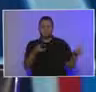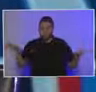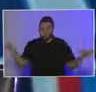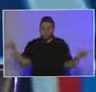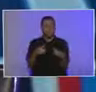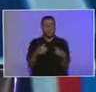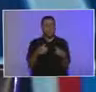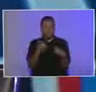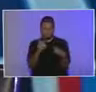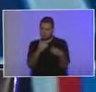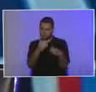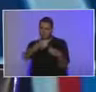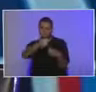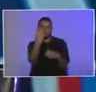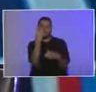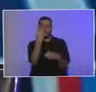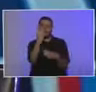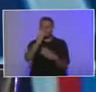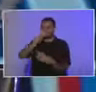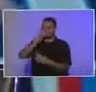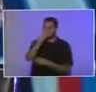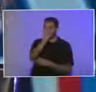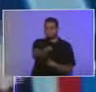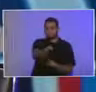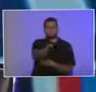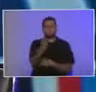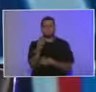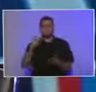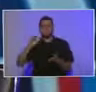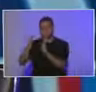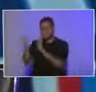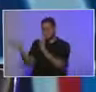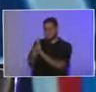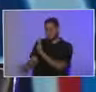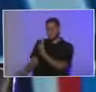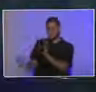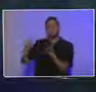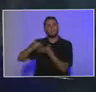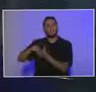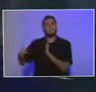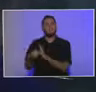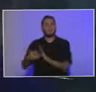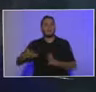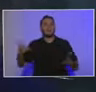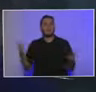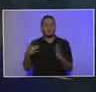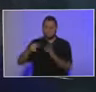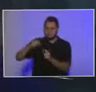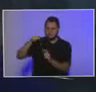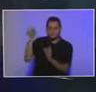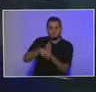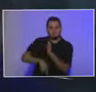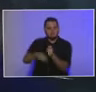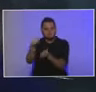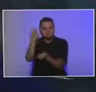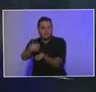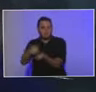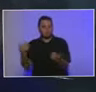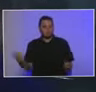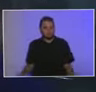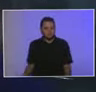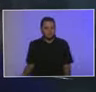qué contundentemente sería faltarle a la ley con relación a los gallos. Para que no se presten estas confusiones de que sea espectador. Si